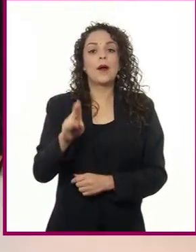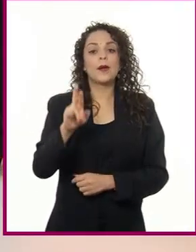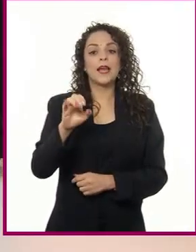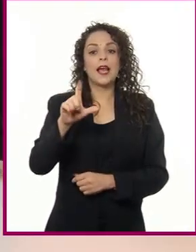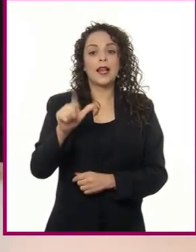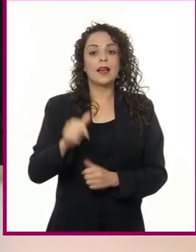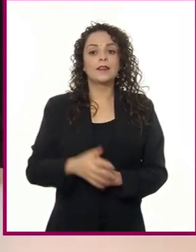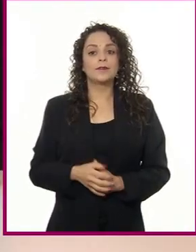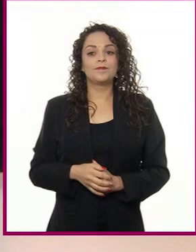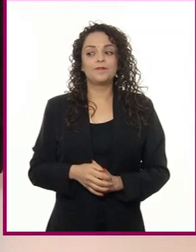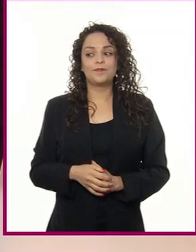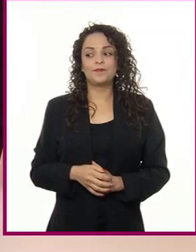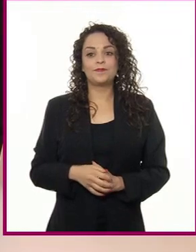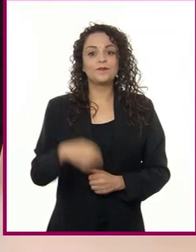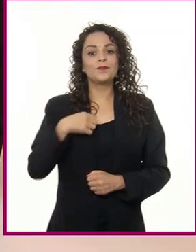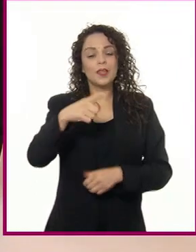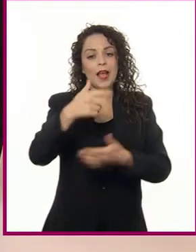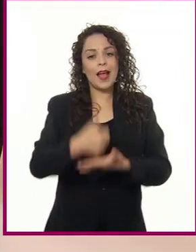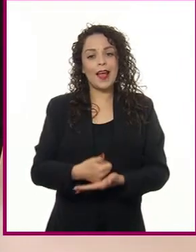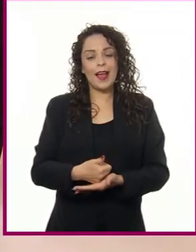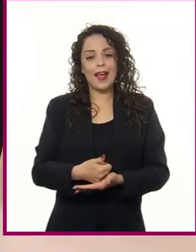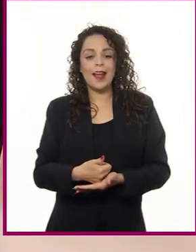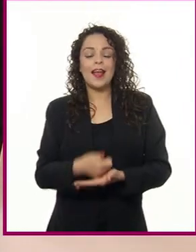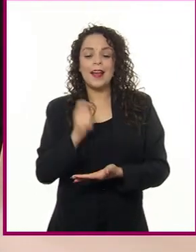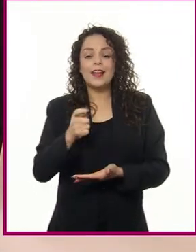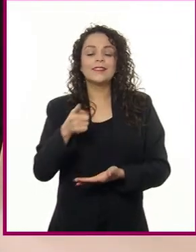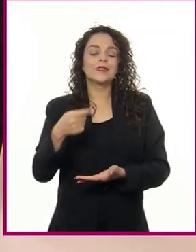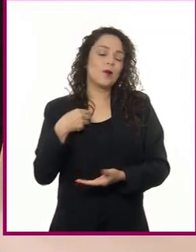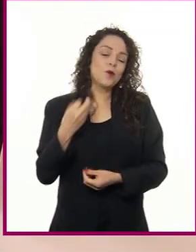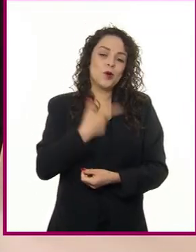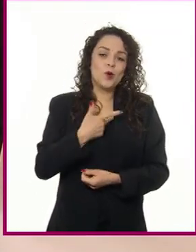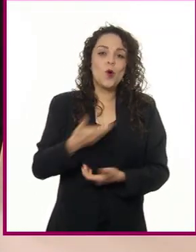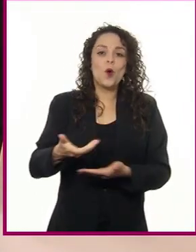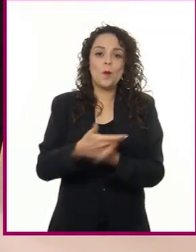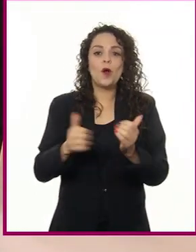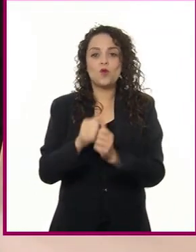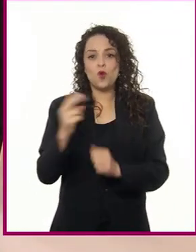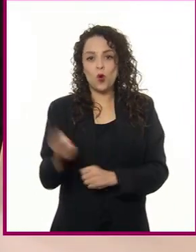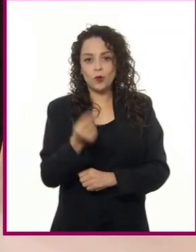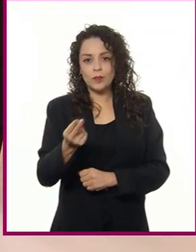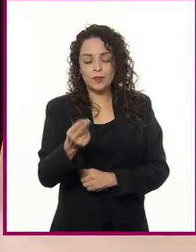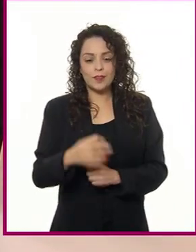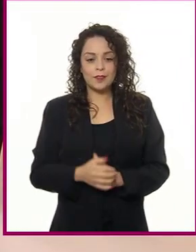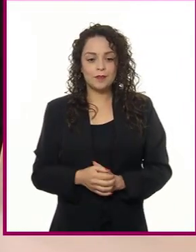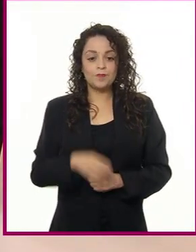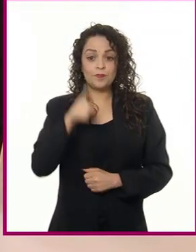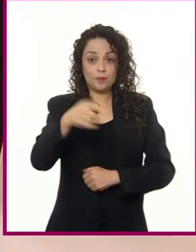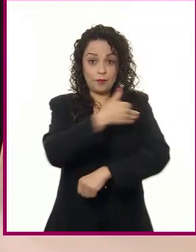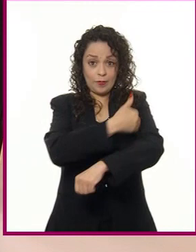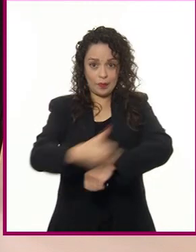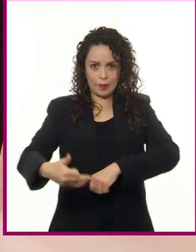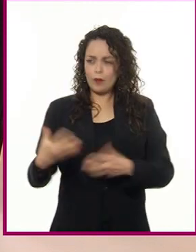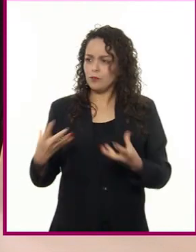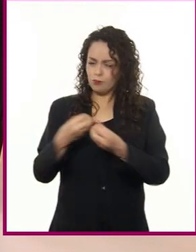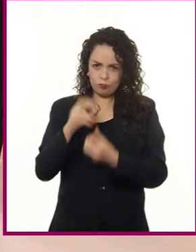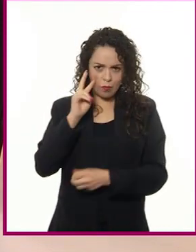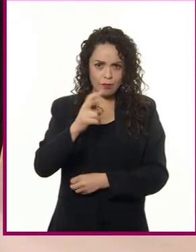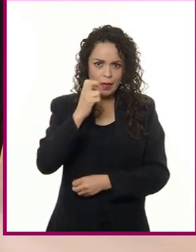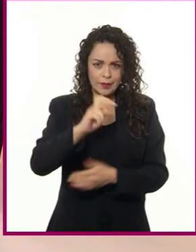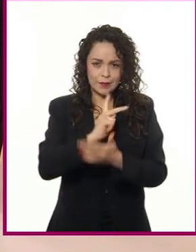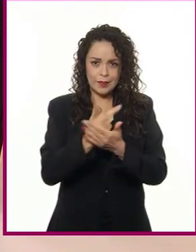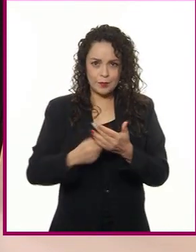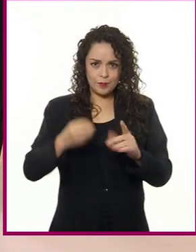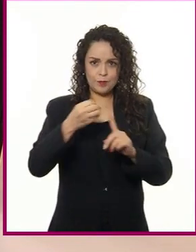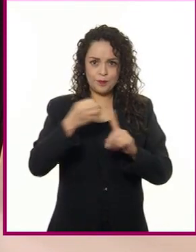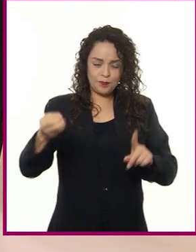Para mí también es un placer compartir esta sesión con ustedes. Inviten a su familia a que observen con ustedes esta sesión. Es importante